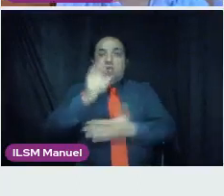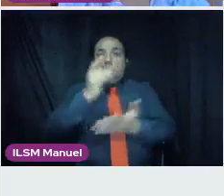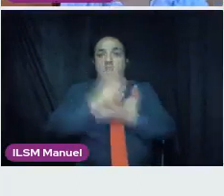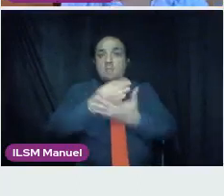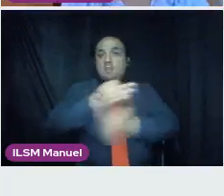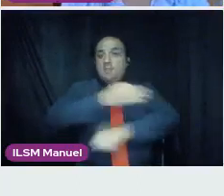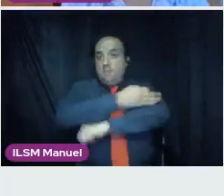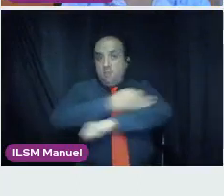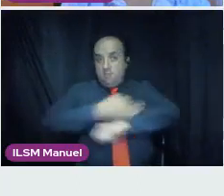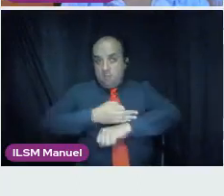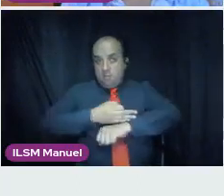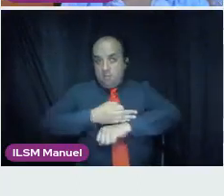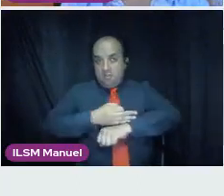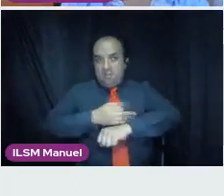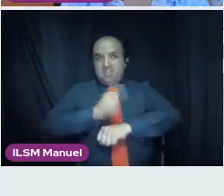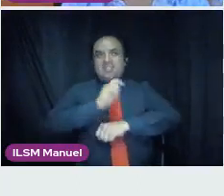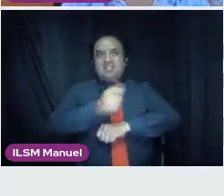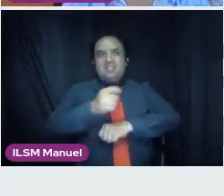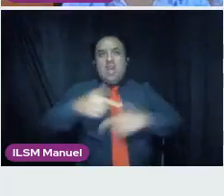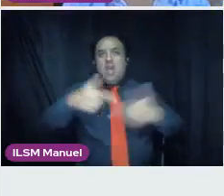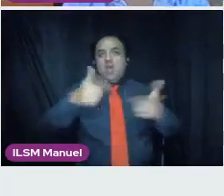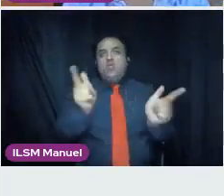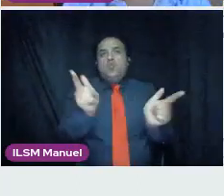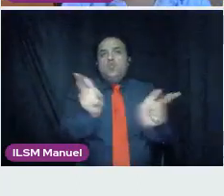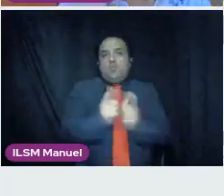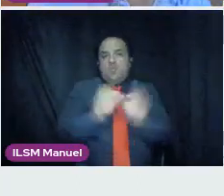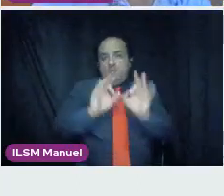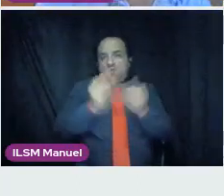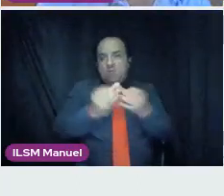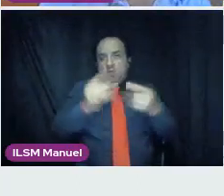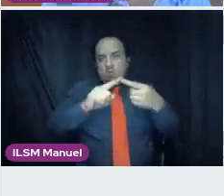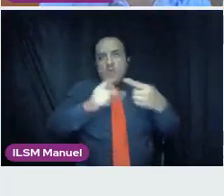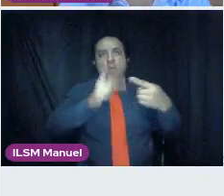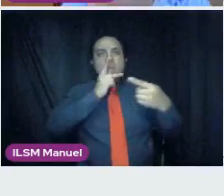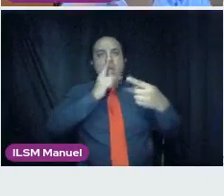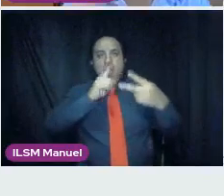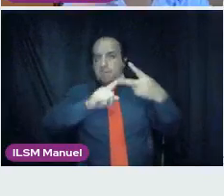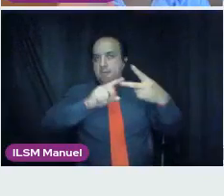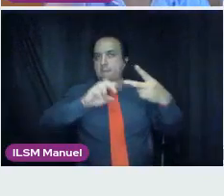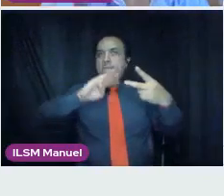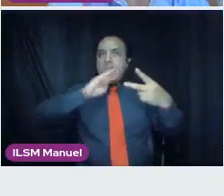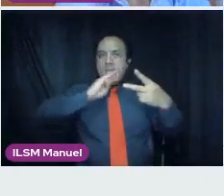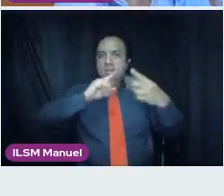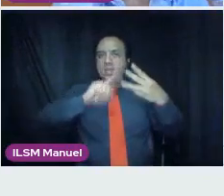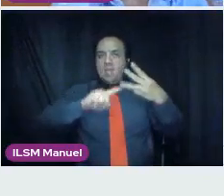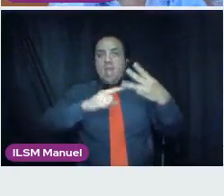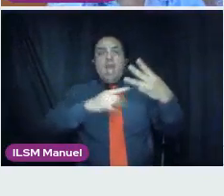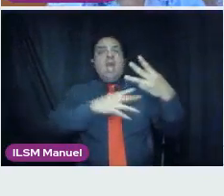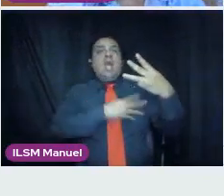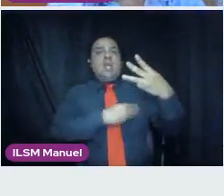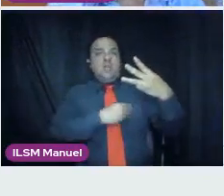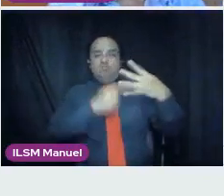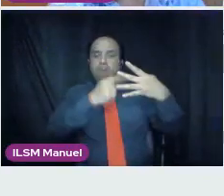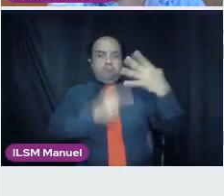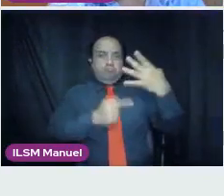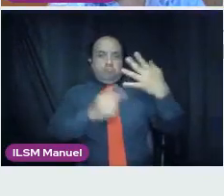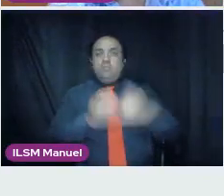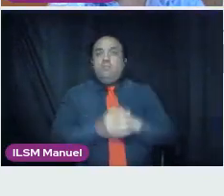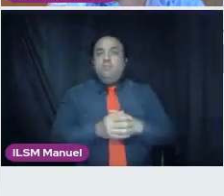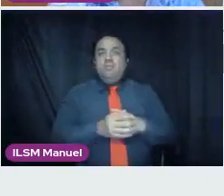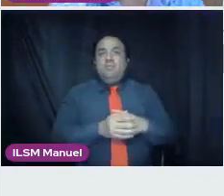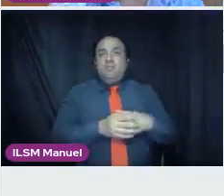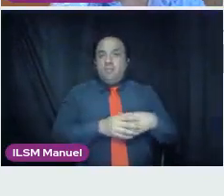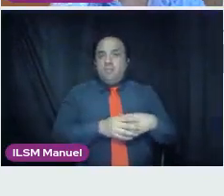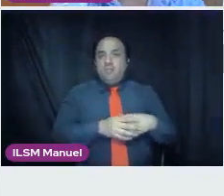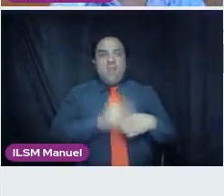familia era aquel grupo conformado por el papá, la mamá, los hijos, en donde el padre seguía este